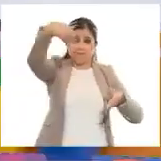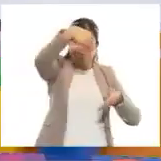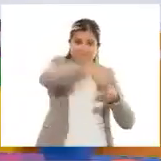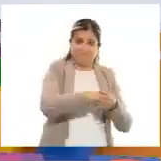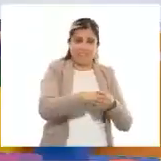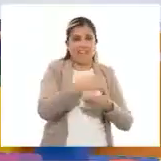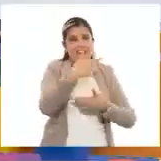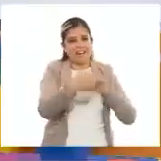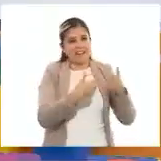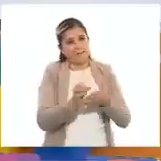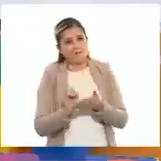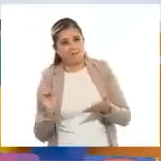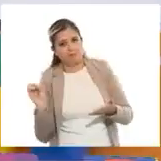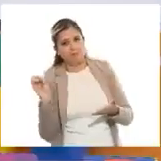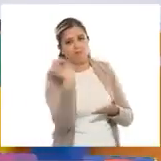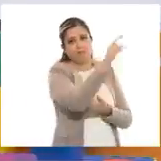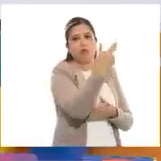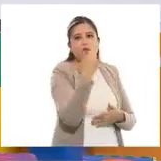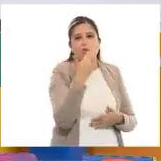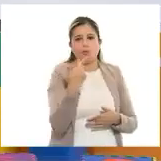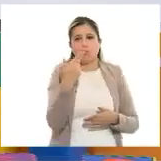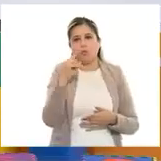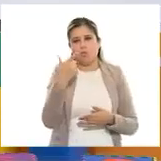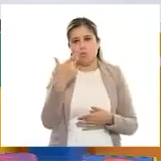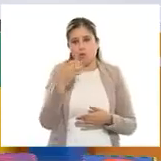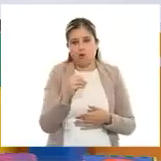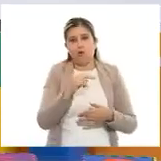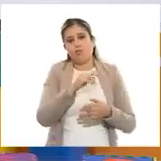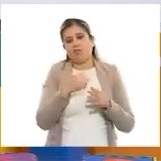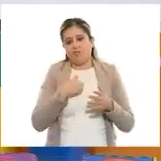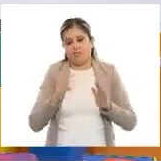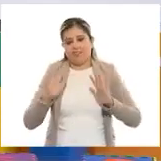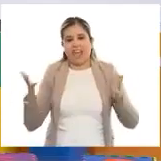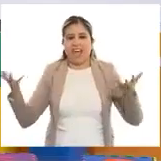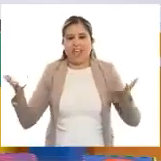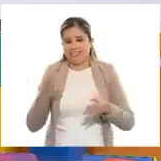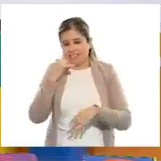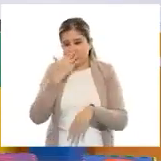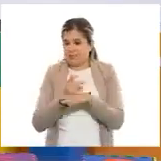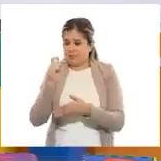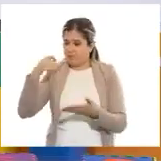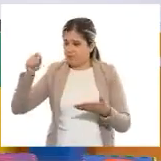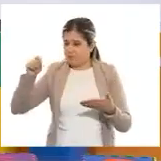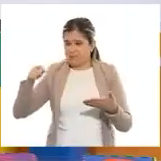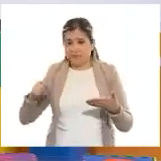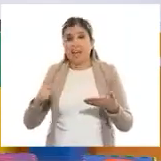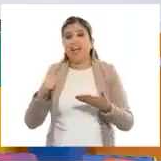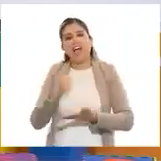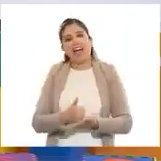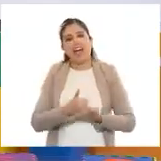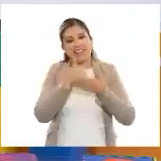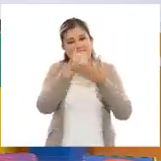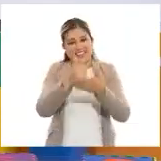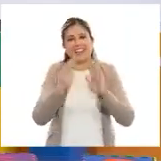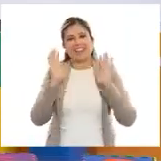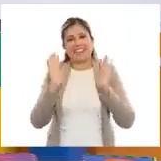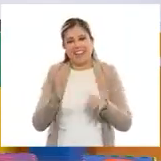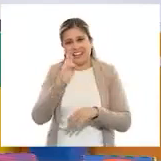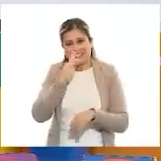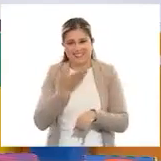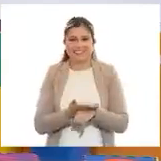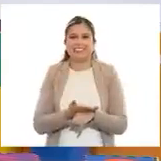amigo Hugo para comentarle que nuestra labor está realizada y lo vamos a ayudar a determinar estas